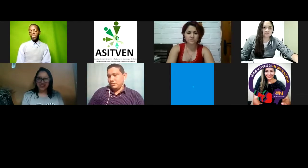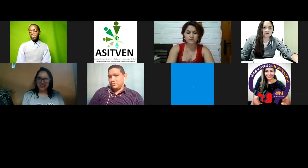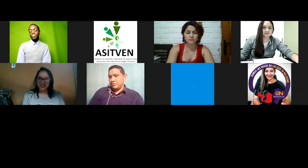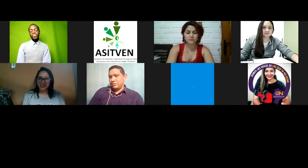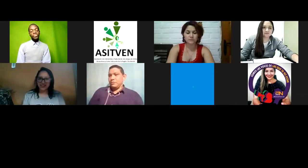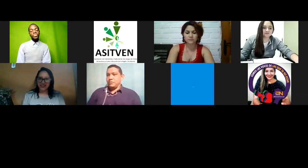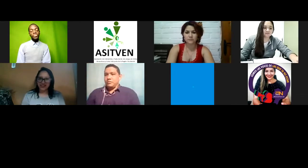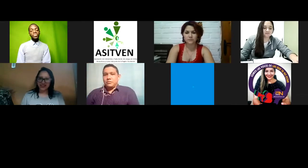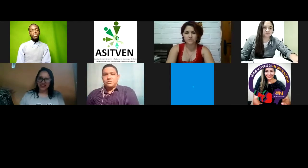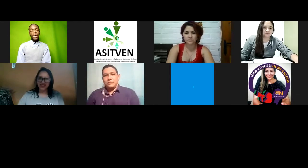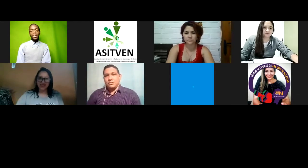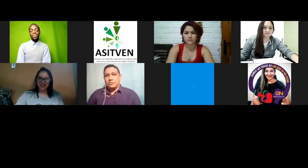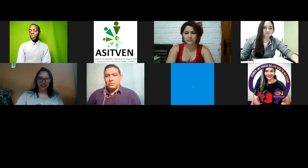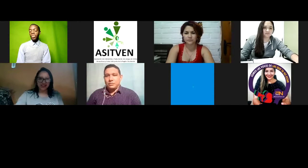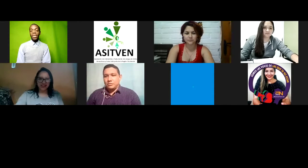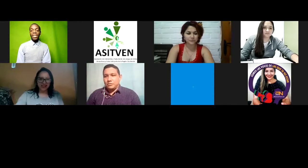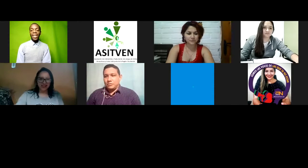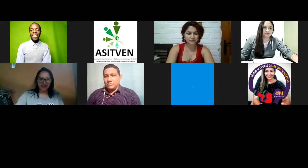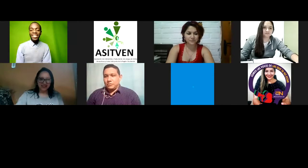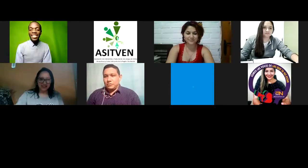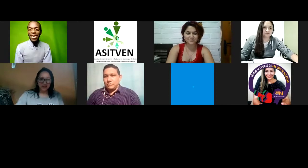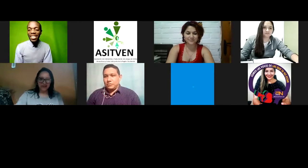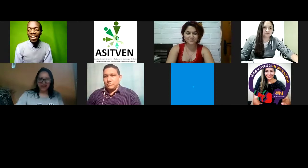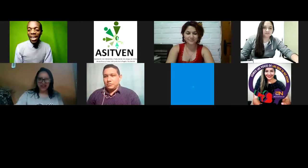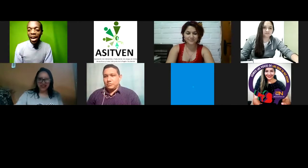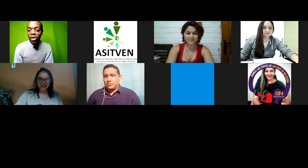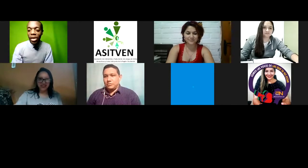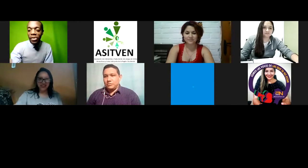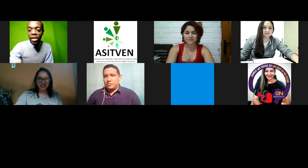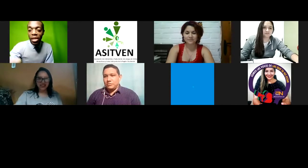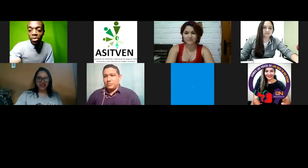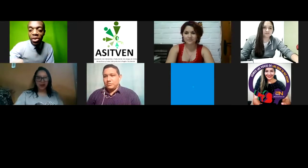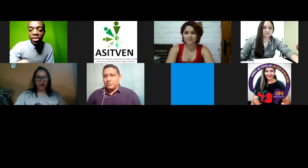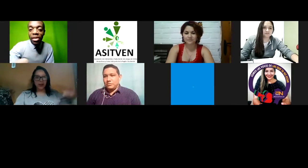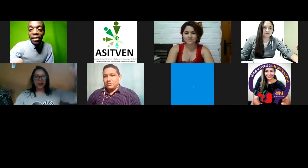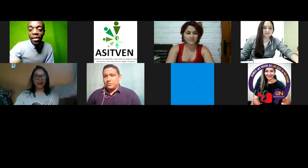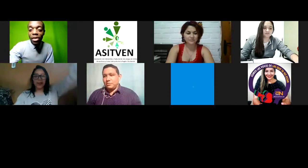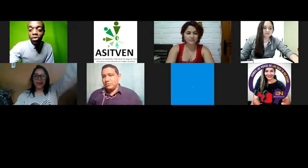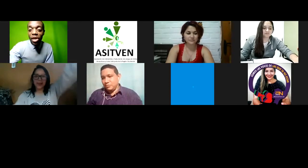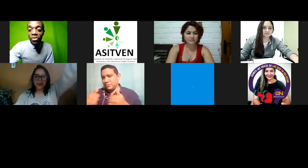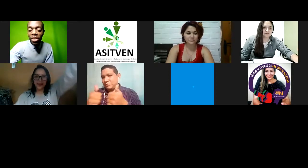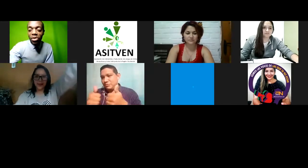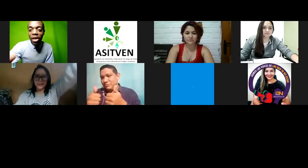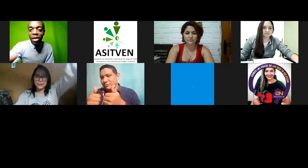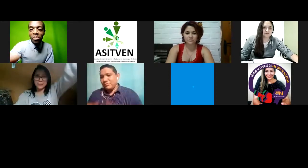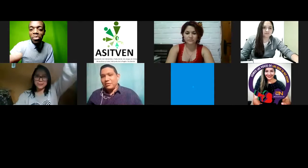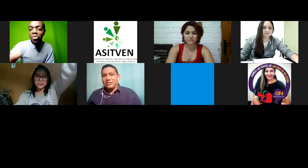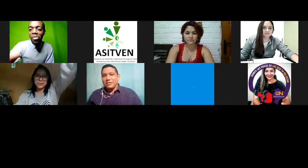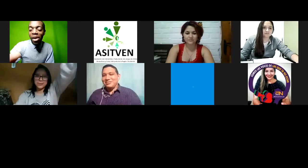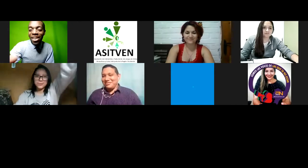Perfecto. Bien, bueno, bienvenida. Gracias. Ahora sí, bueno, venías tú, Jeffer, no